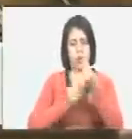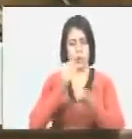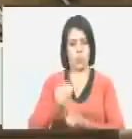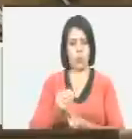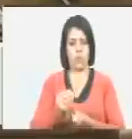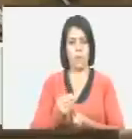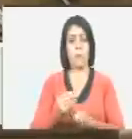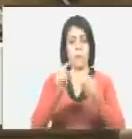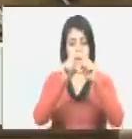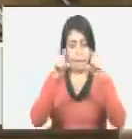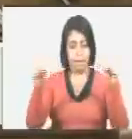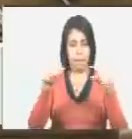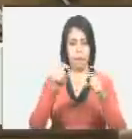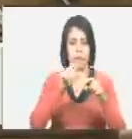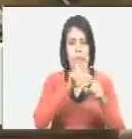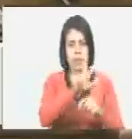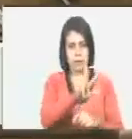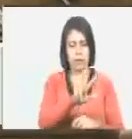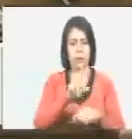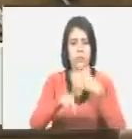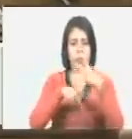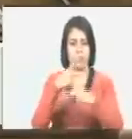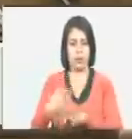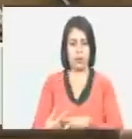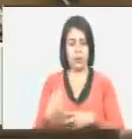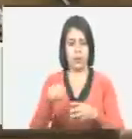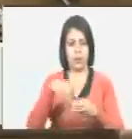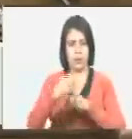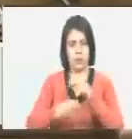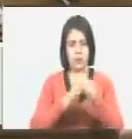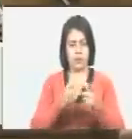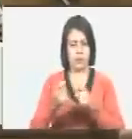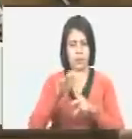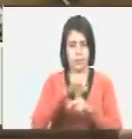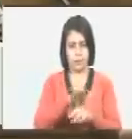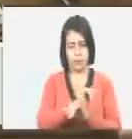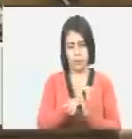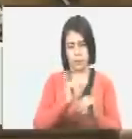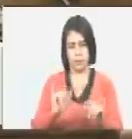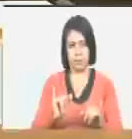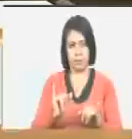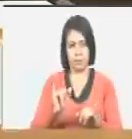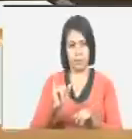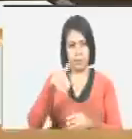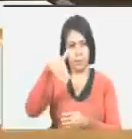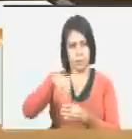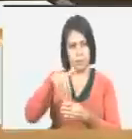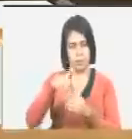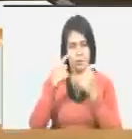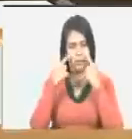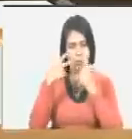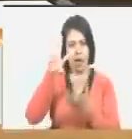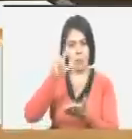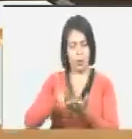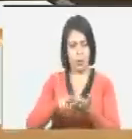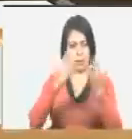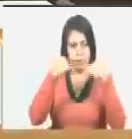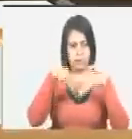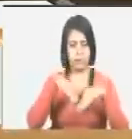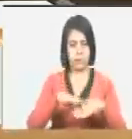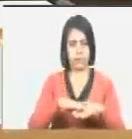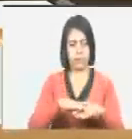siguiente: acápite, capítulo tercero, procedimiento para la extinción de dominio. Es todo, presidente. En consideración el acápite. Aprobado.